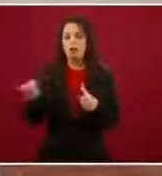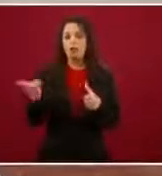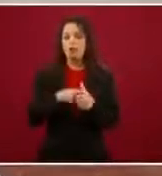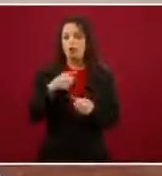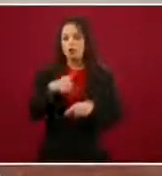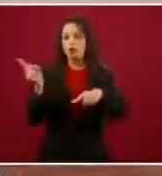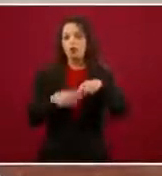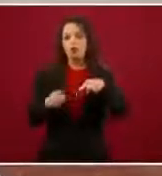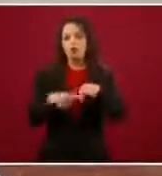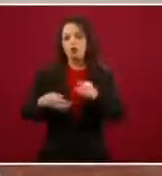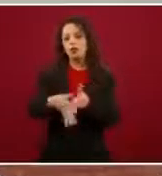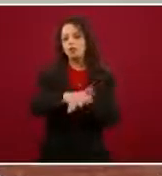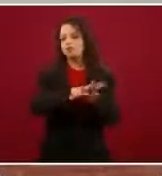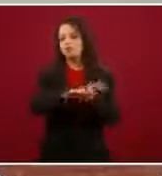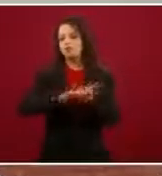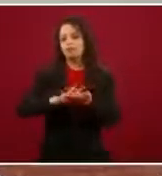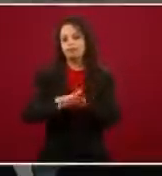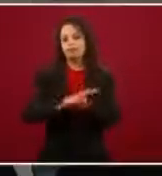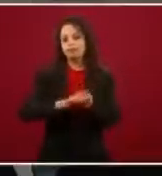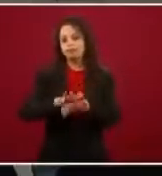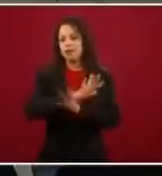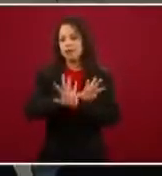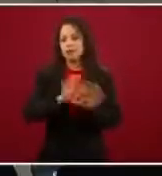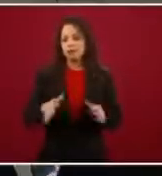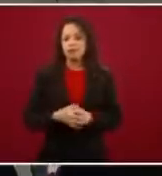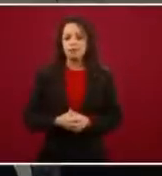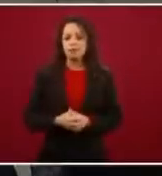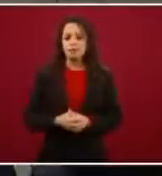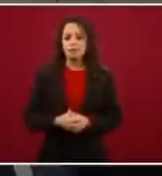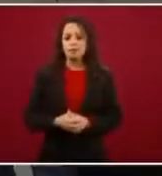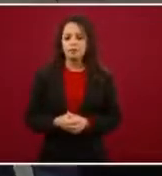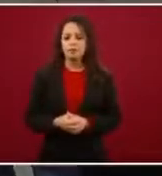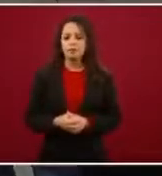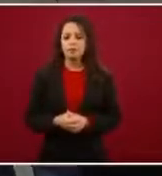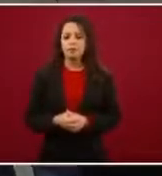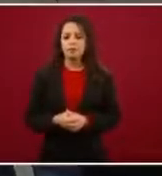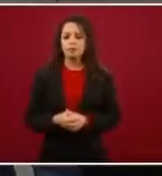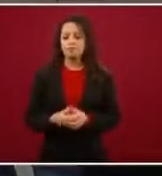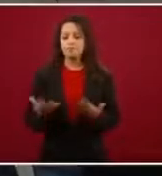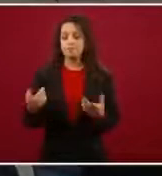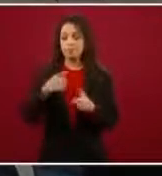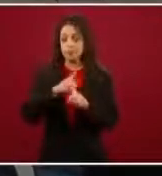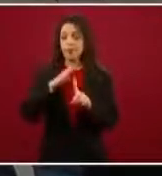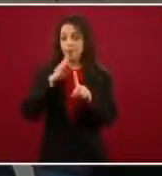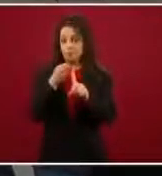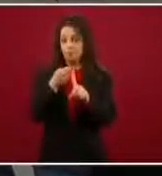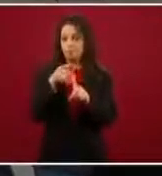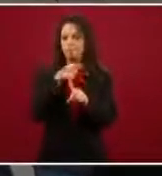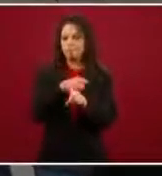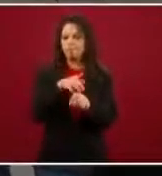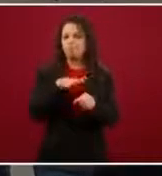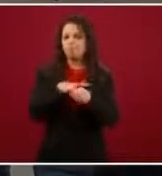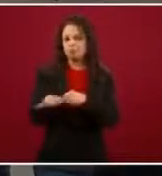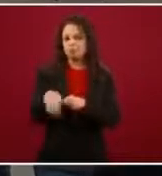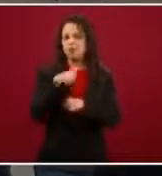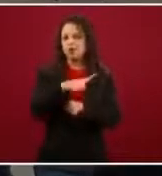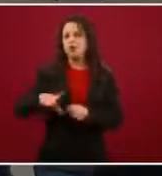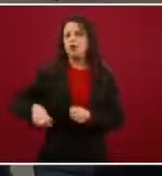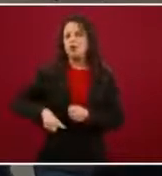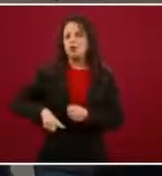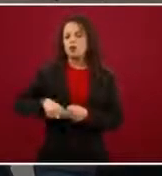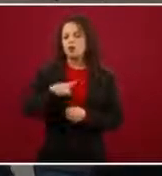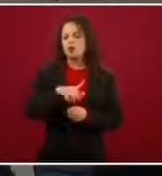la corrupción en todos los ámbitos donde se presente. Adelante. Este caso en particular tiene que ver con un gobierno local en